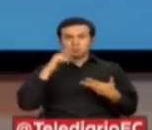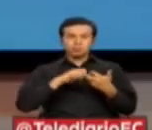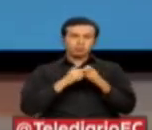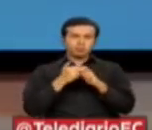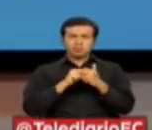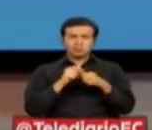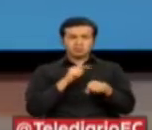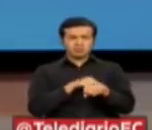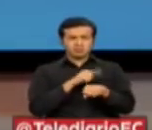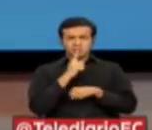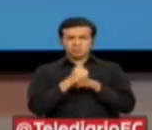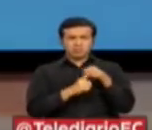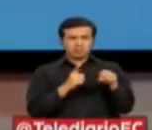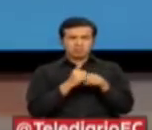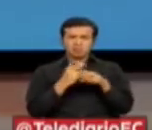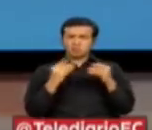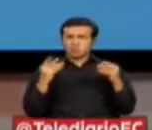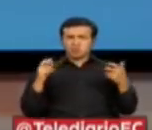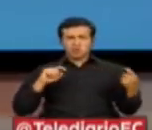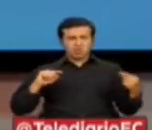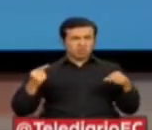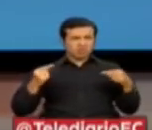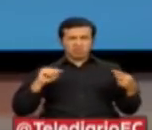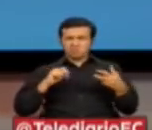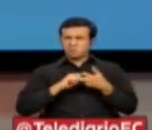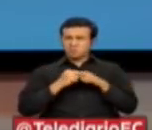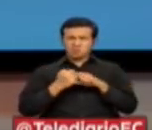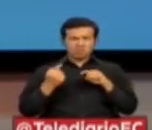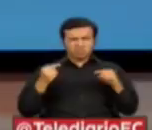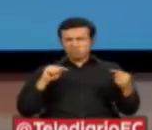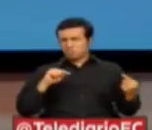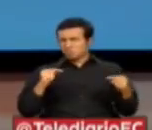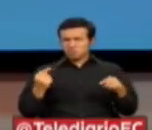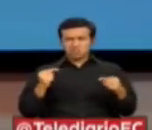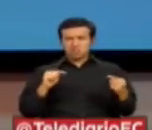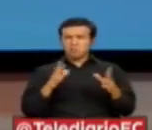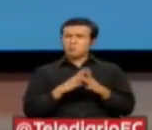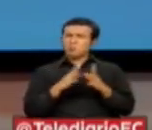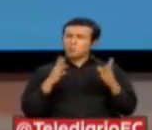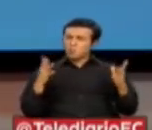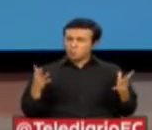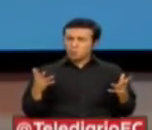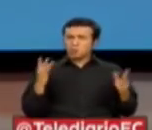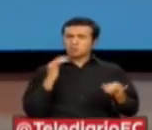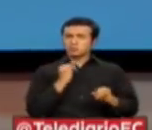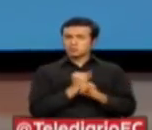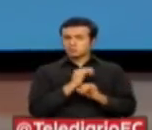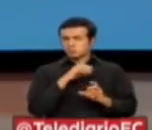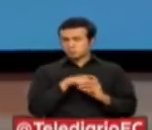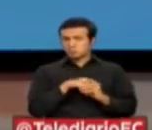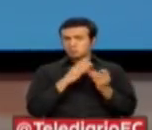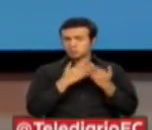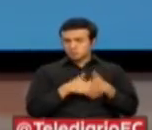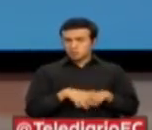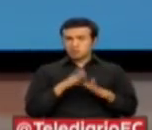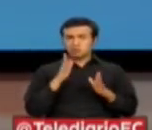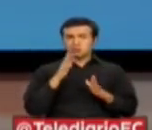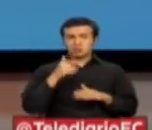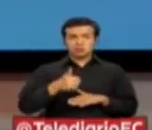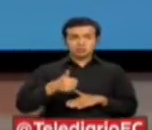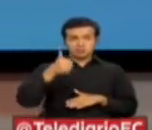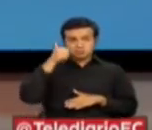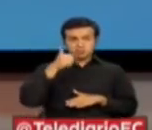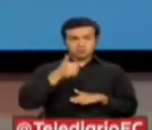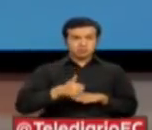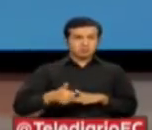sido un periodo, un año de mucha tensión, de mucha puja. En términos institucionales, incluso la salida de